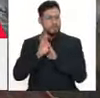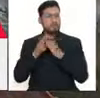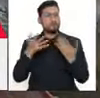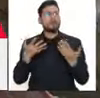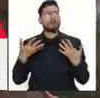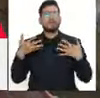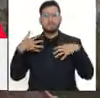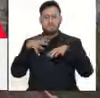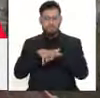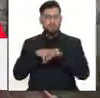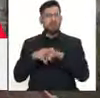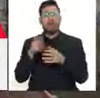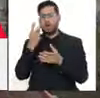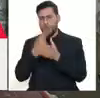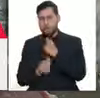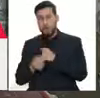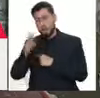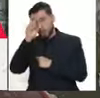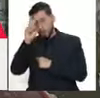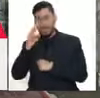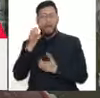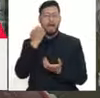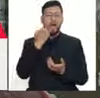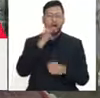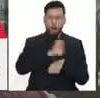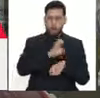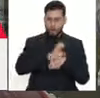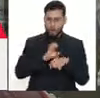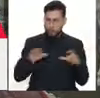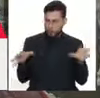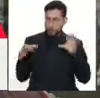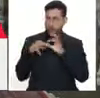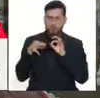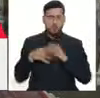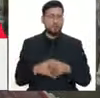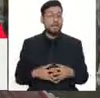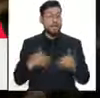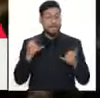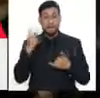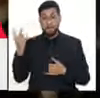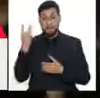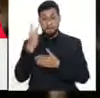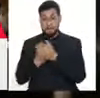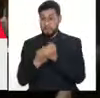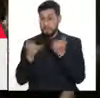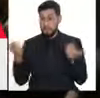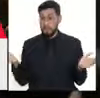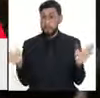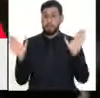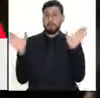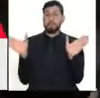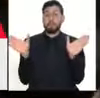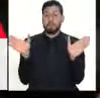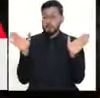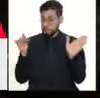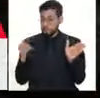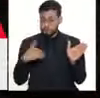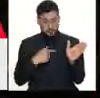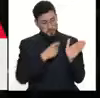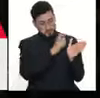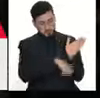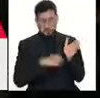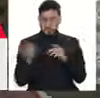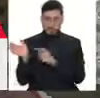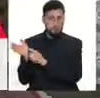e integración entre Perú y Ecuador. Ahí vemos a ambos mandatarios mostrar el documento a los medios